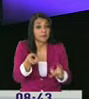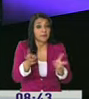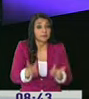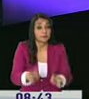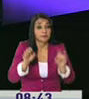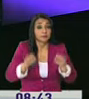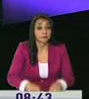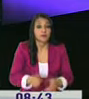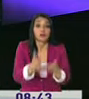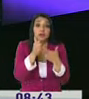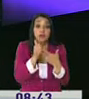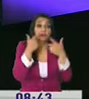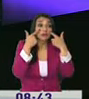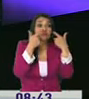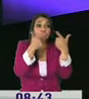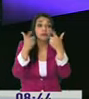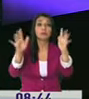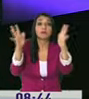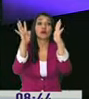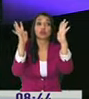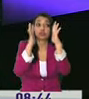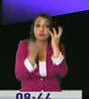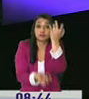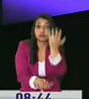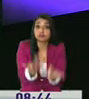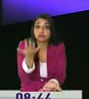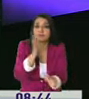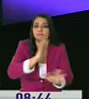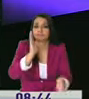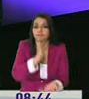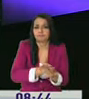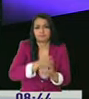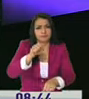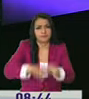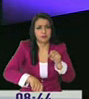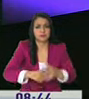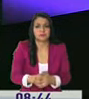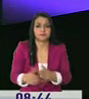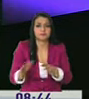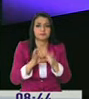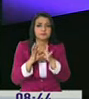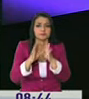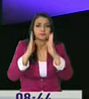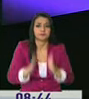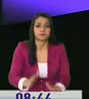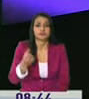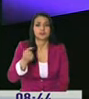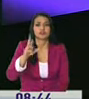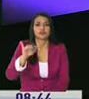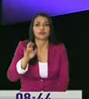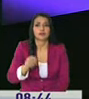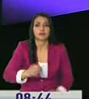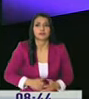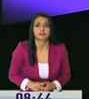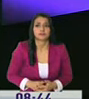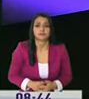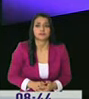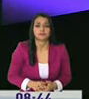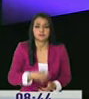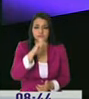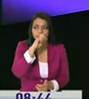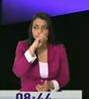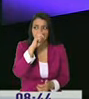vecino, ayude vigilando para evitar estos incendios que tanto daño nos hacen. Sofía Vintimilla, vamos contigo, calle Italia, ella